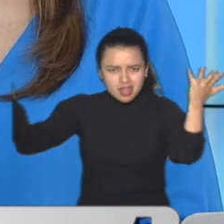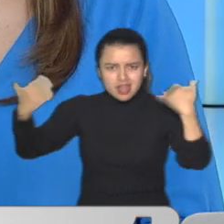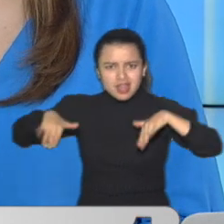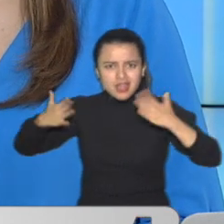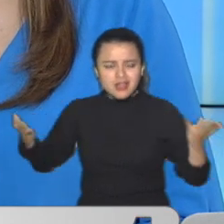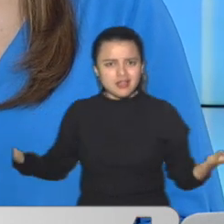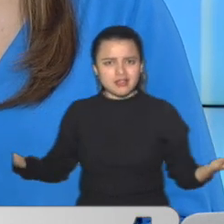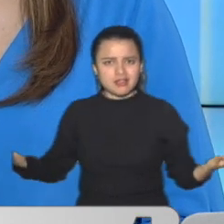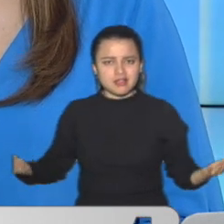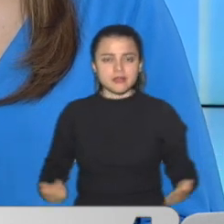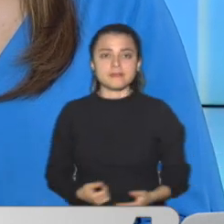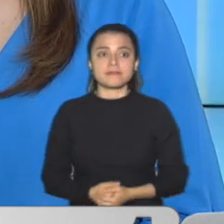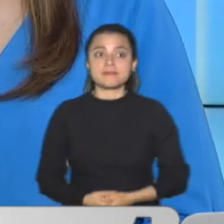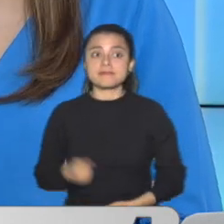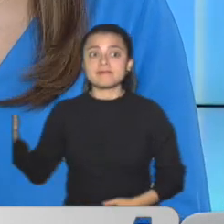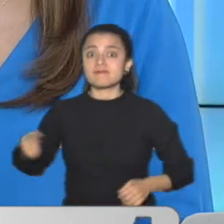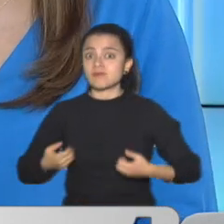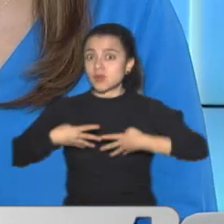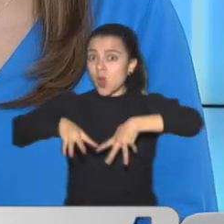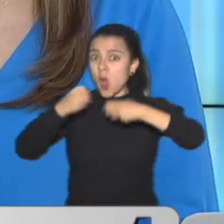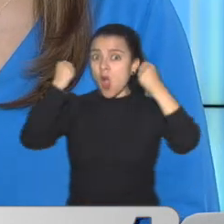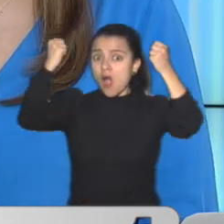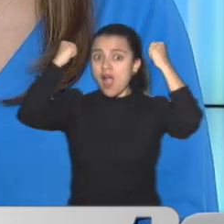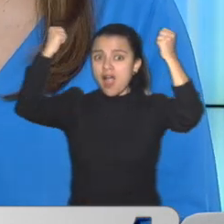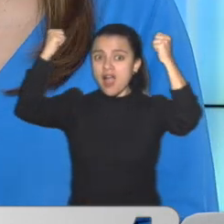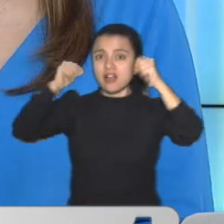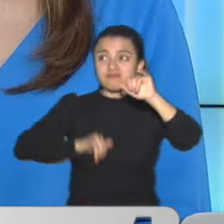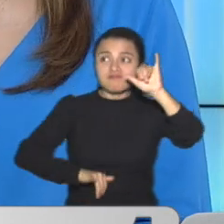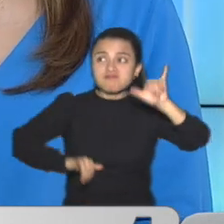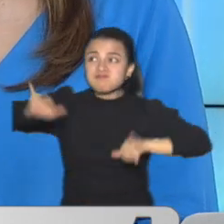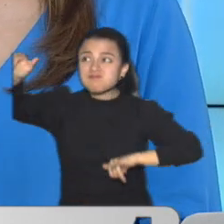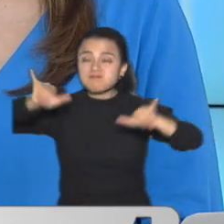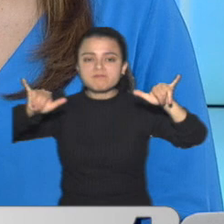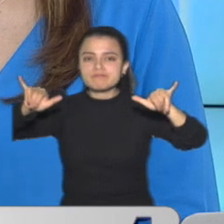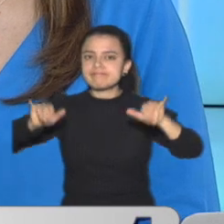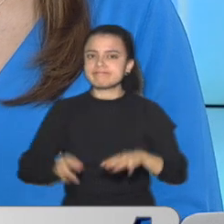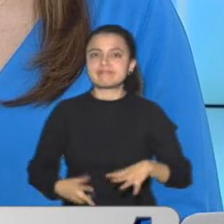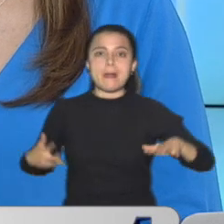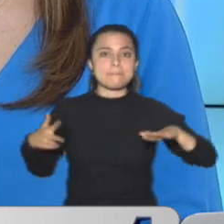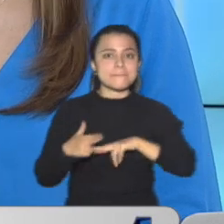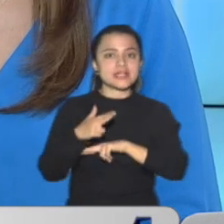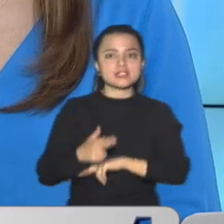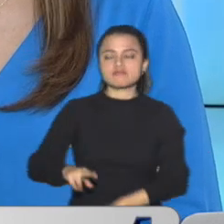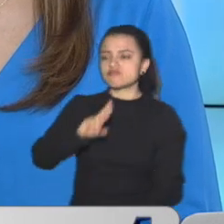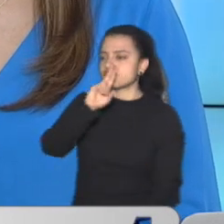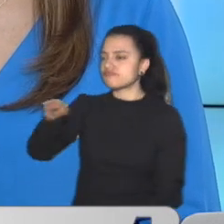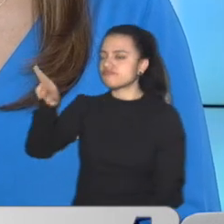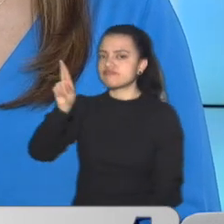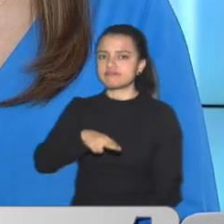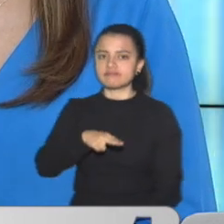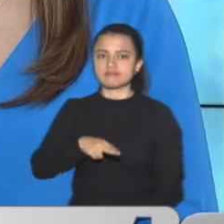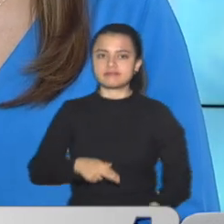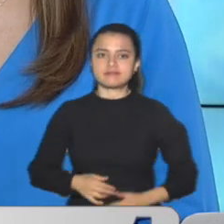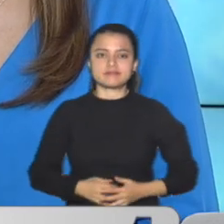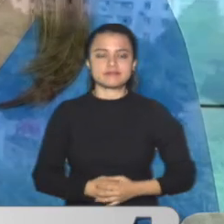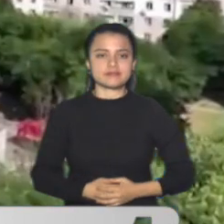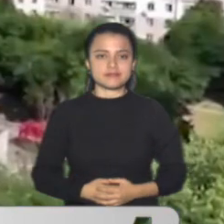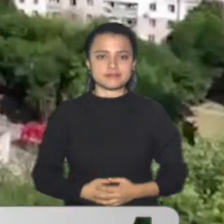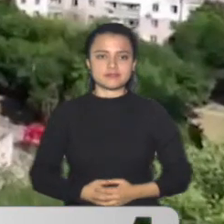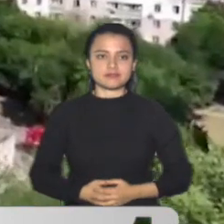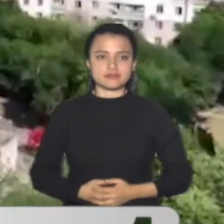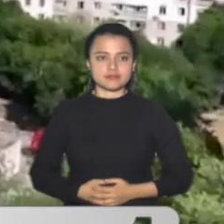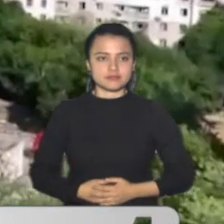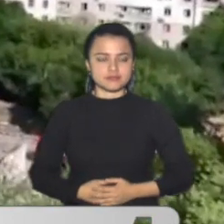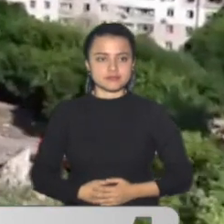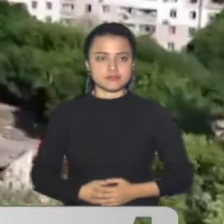por segundo día consecutivo decenas de vuelos han sido cancelados las noticias del mundo en noticia entró 1 c m